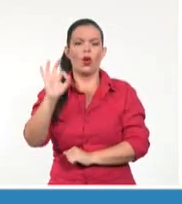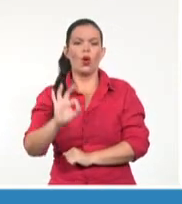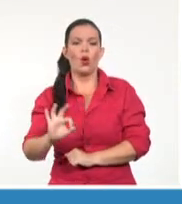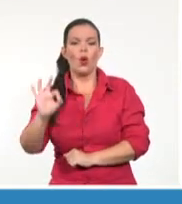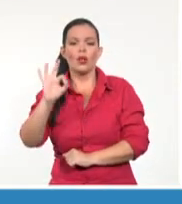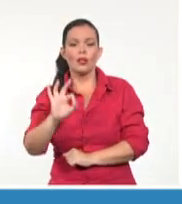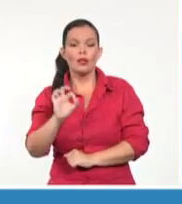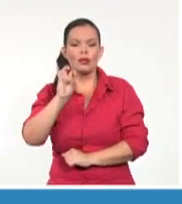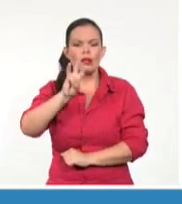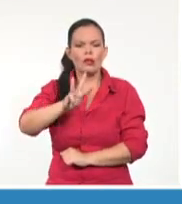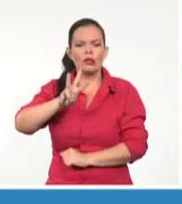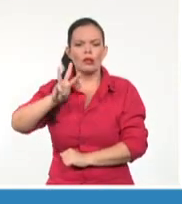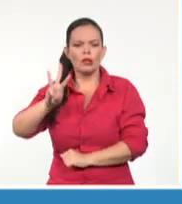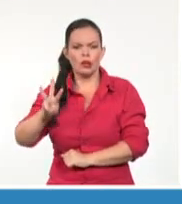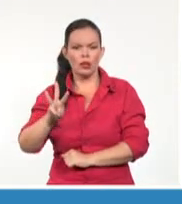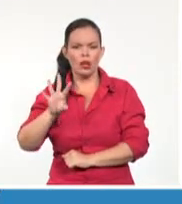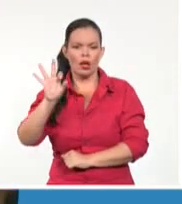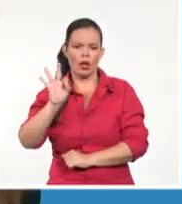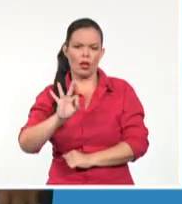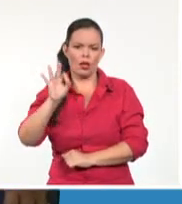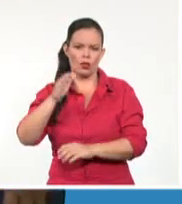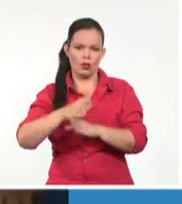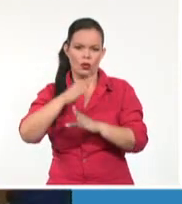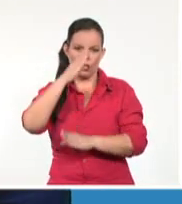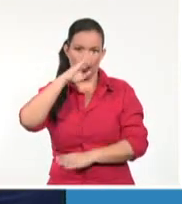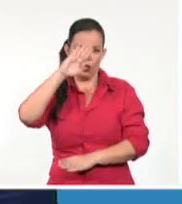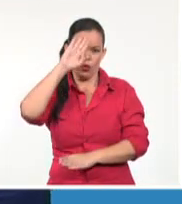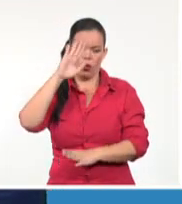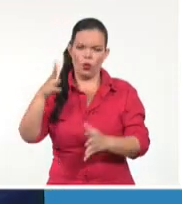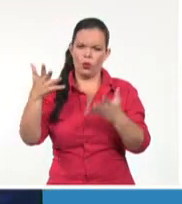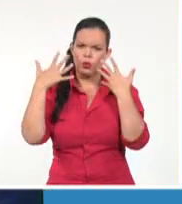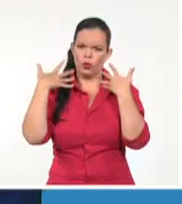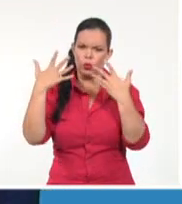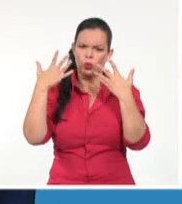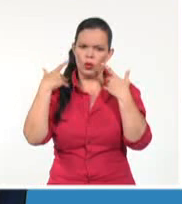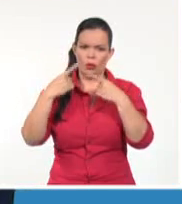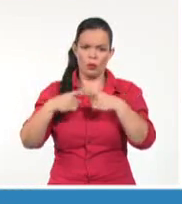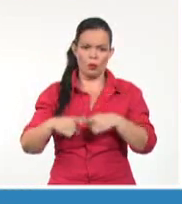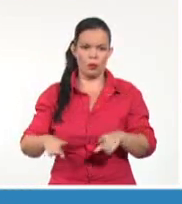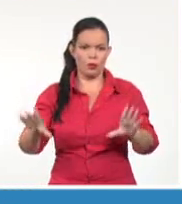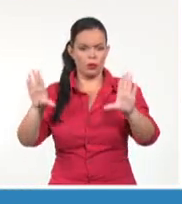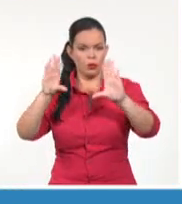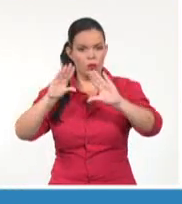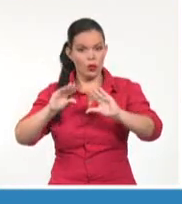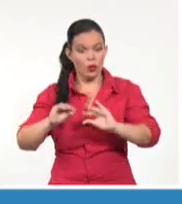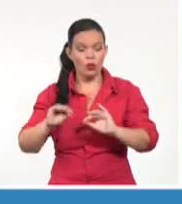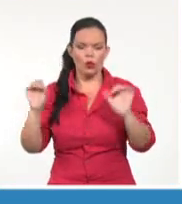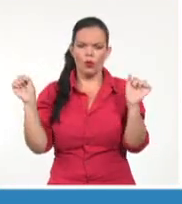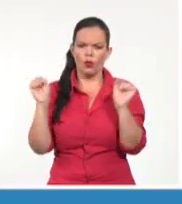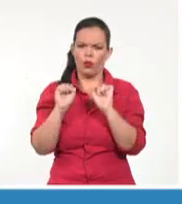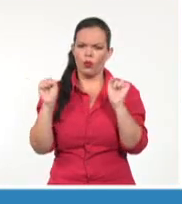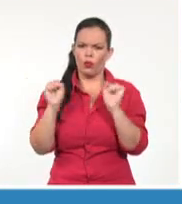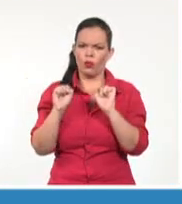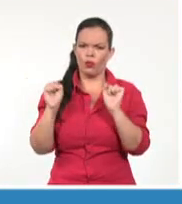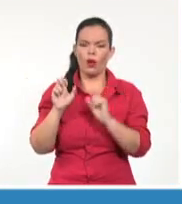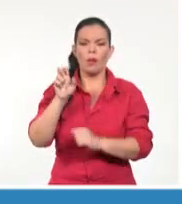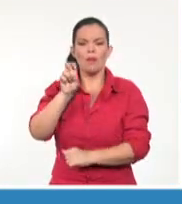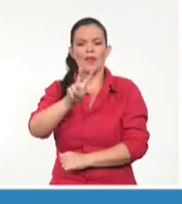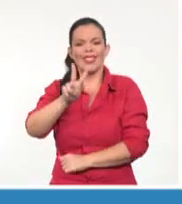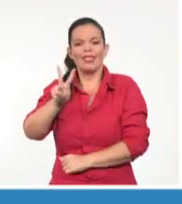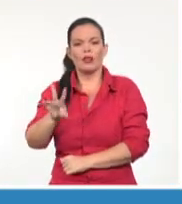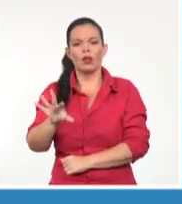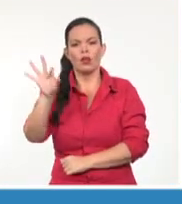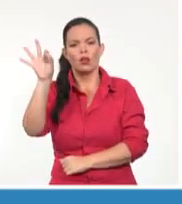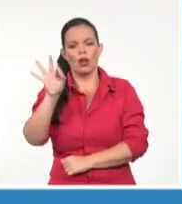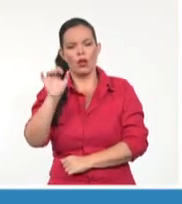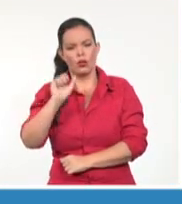33 grados en Santiago de Cuba. Y por la noche estarán en el entorno de los 22 y 24 grados Celsius, superiores nuevamente en Oriente, con valores